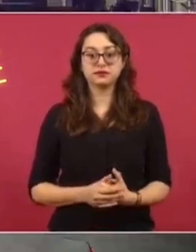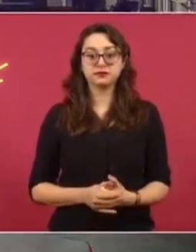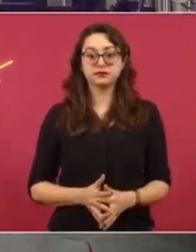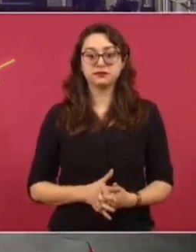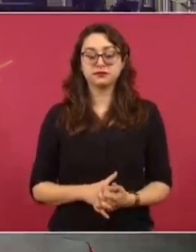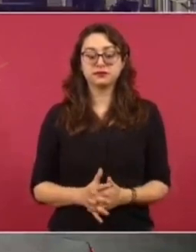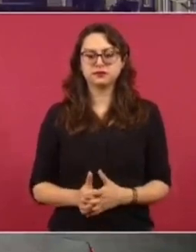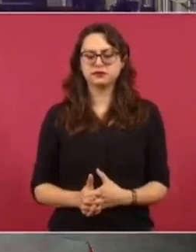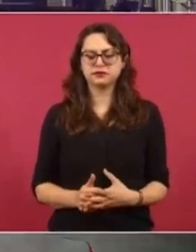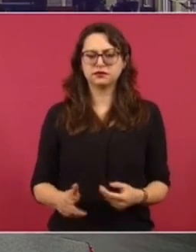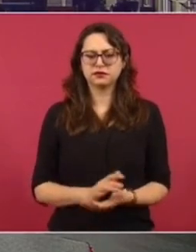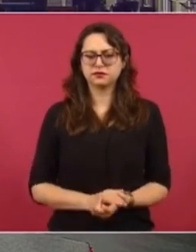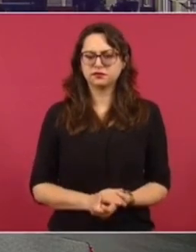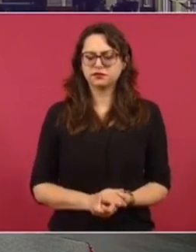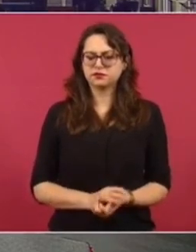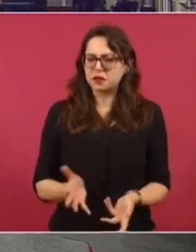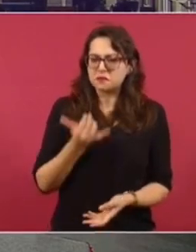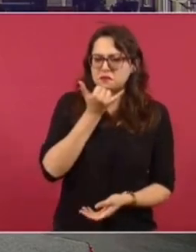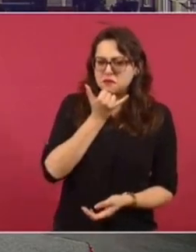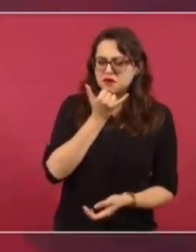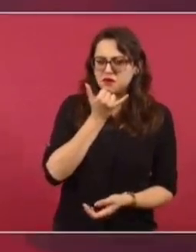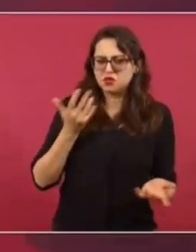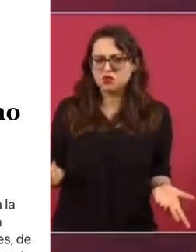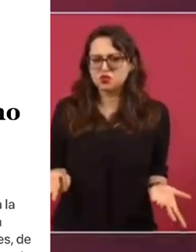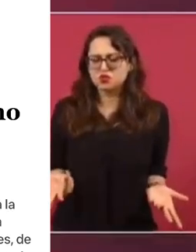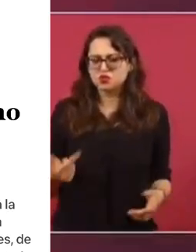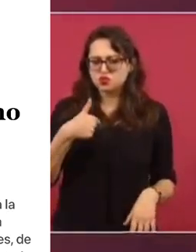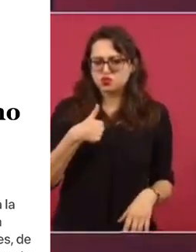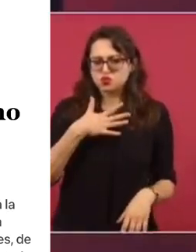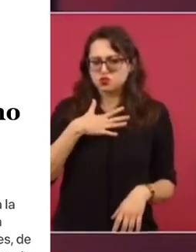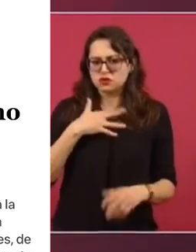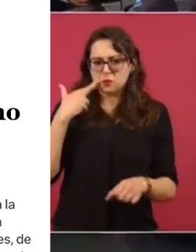Pero entonces el presidente tiene que procurar que haya honestidad.